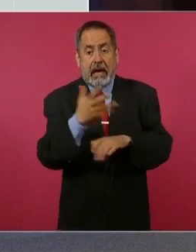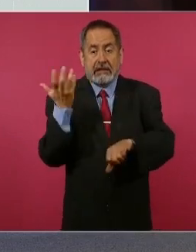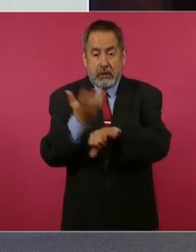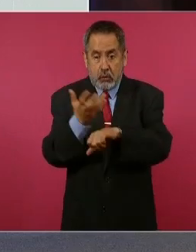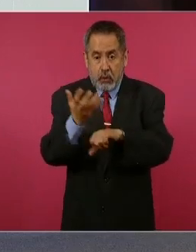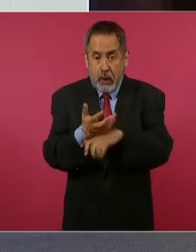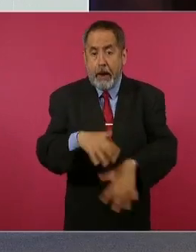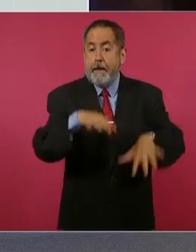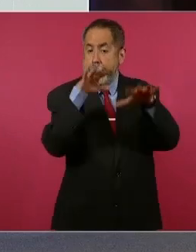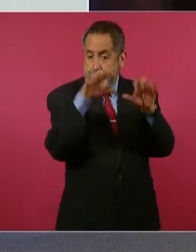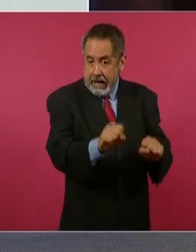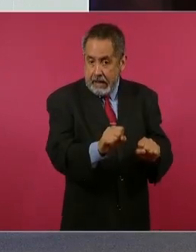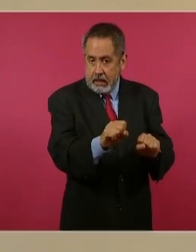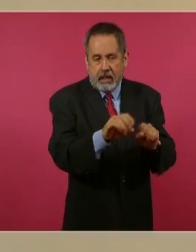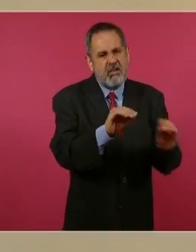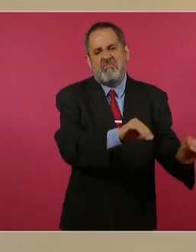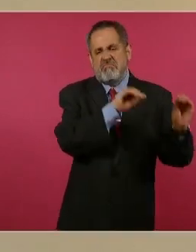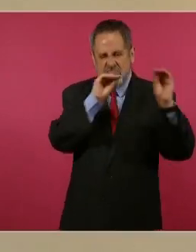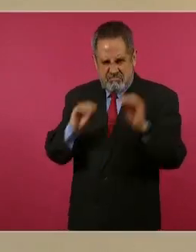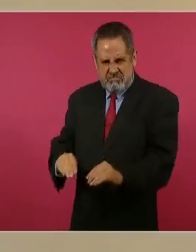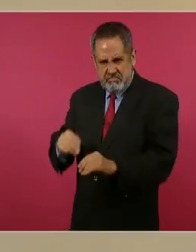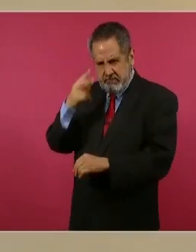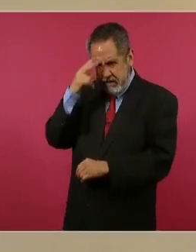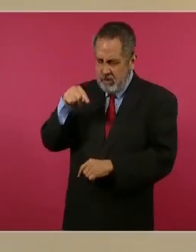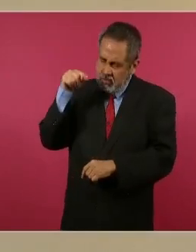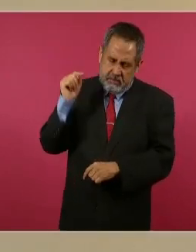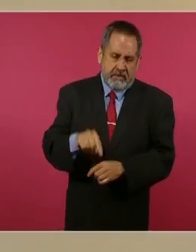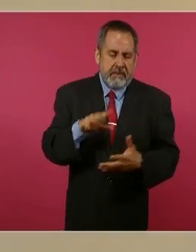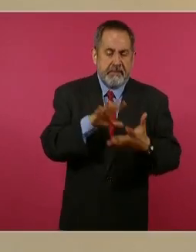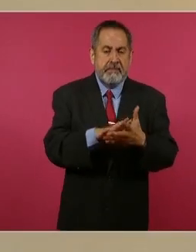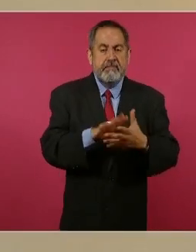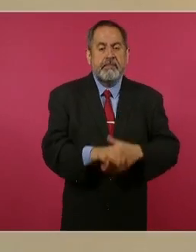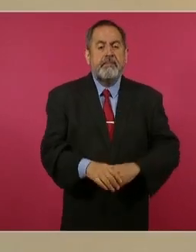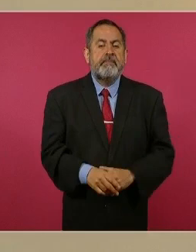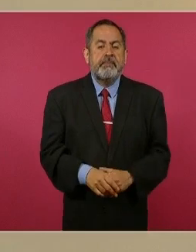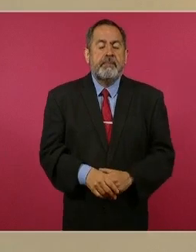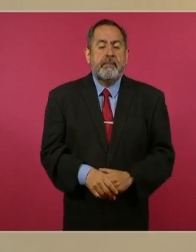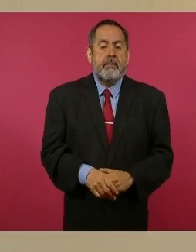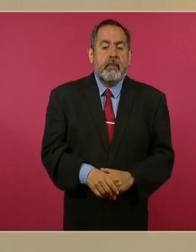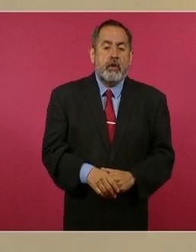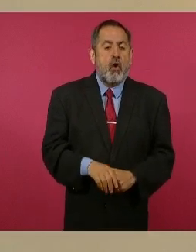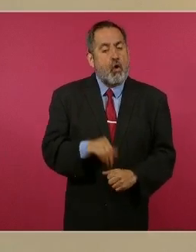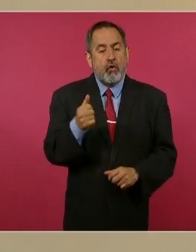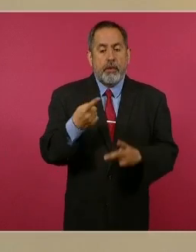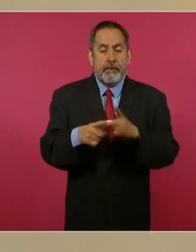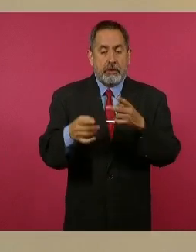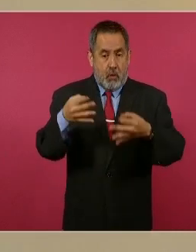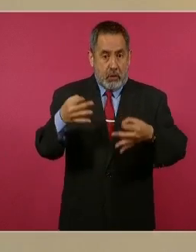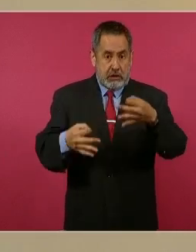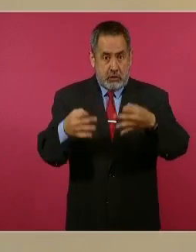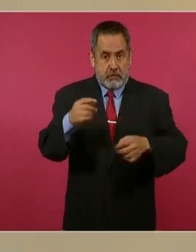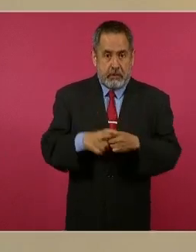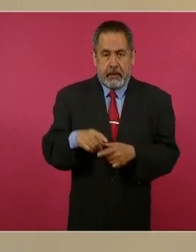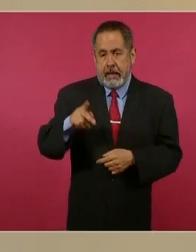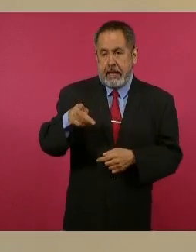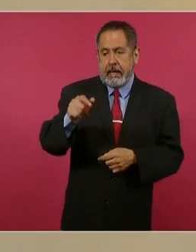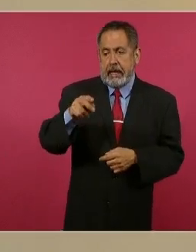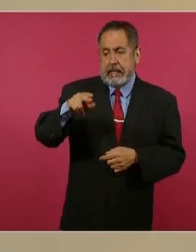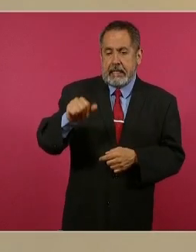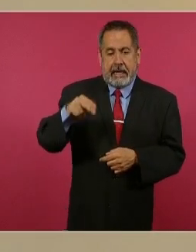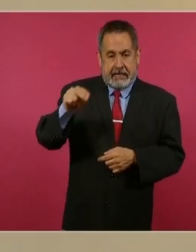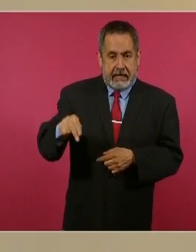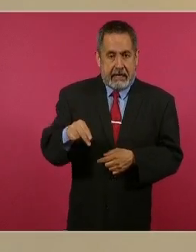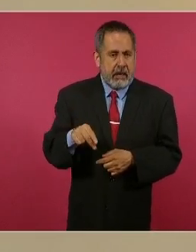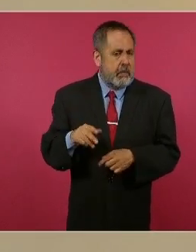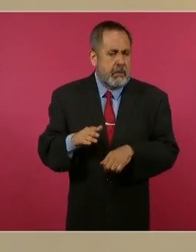deportado posteriormente a México. Adelante. Una vinculación al proceso. Tenemos a Karina N., ella fue vinculada